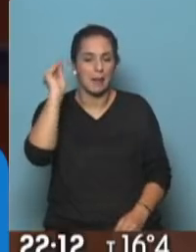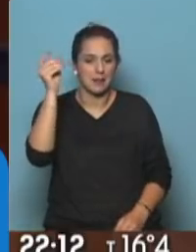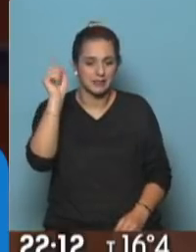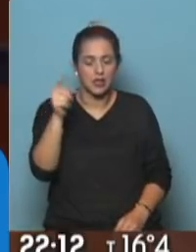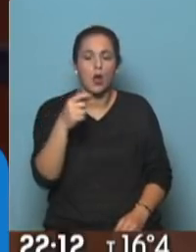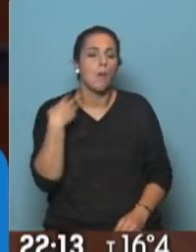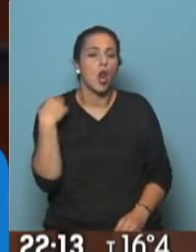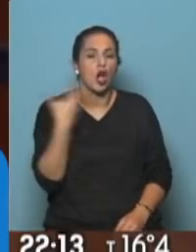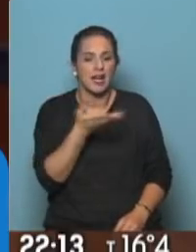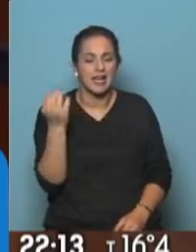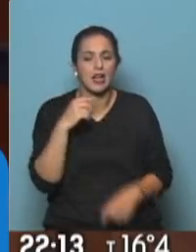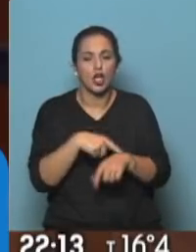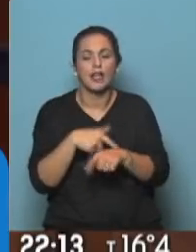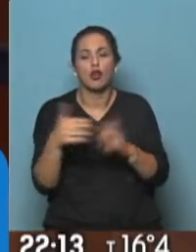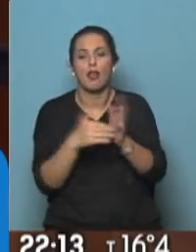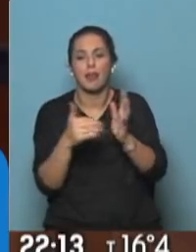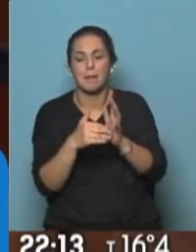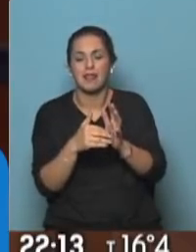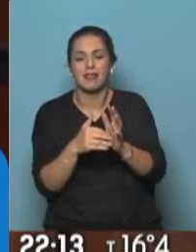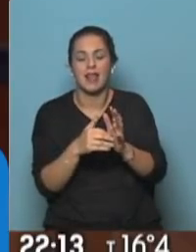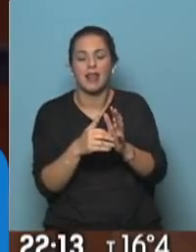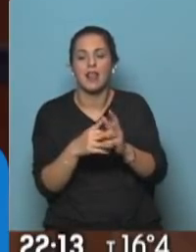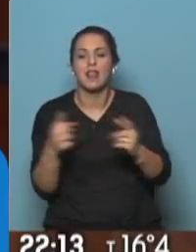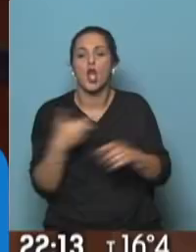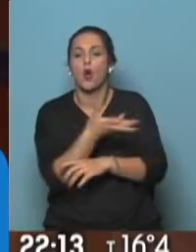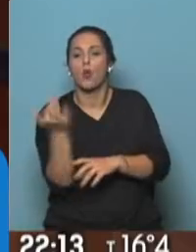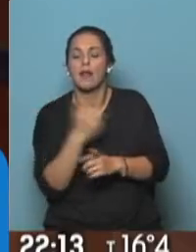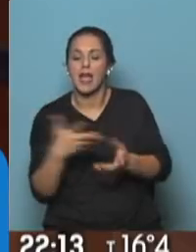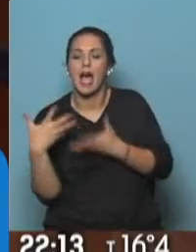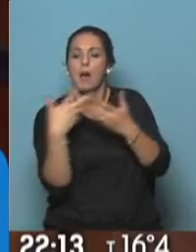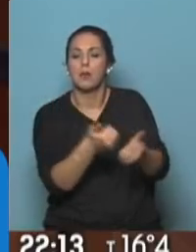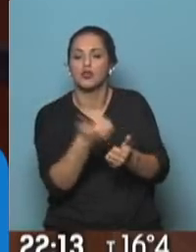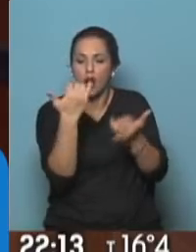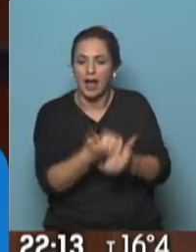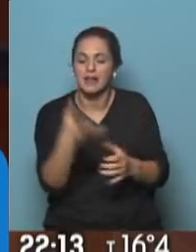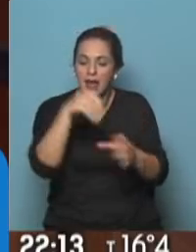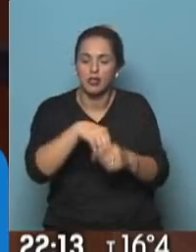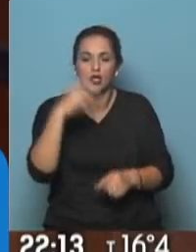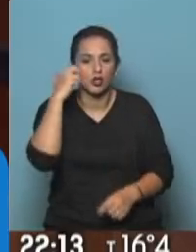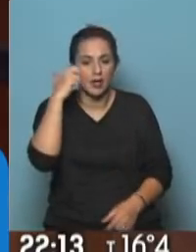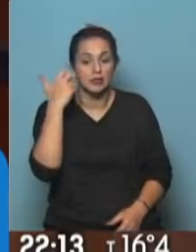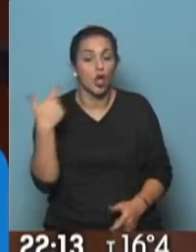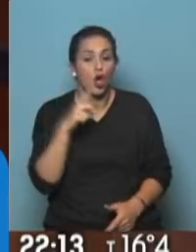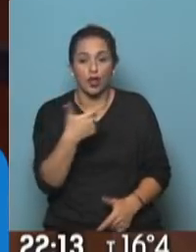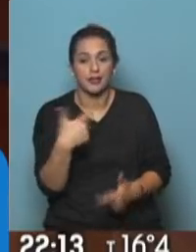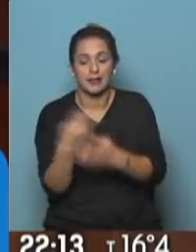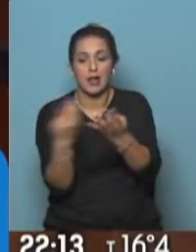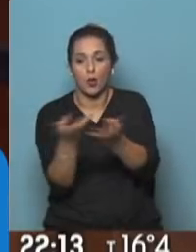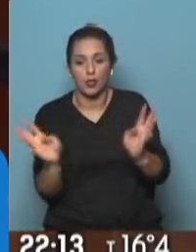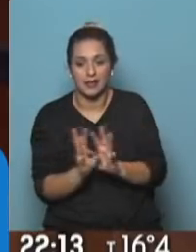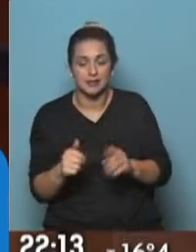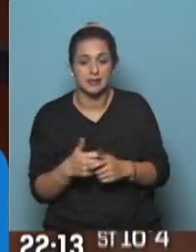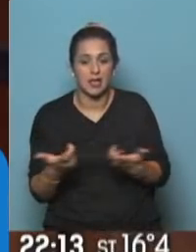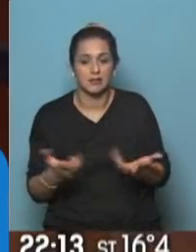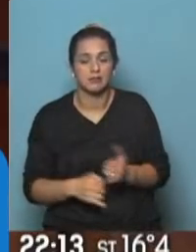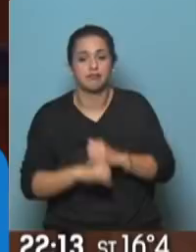electoral en Brasil, que depende de la cantidad de apoyo que tenga un partido en el Congreso, etcétera, no tenía audiencia, no tenía